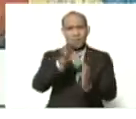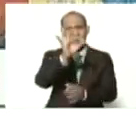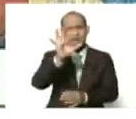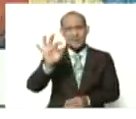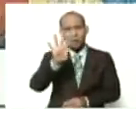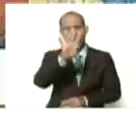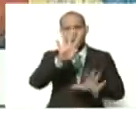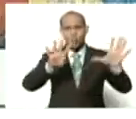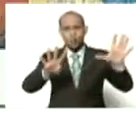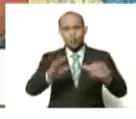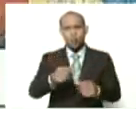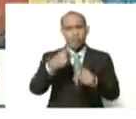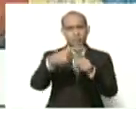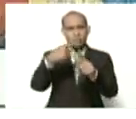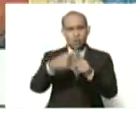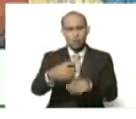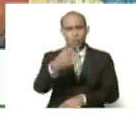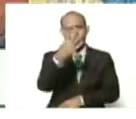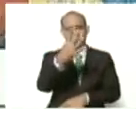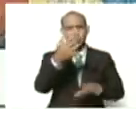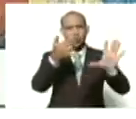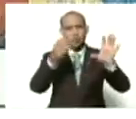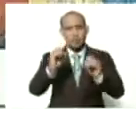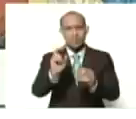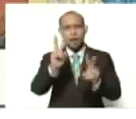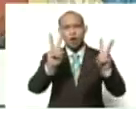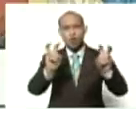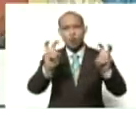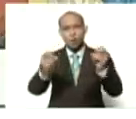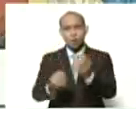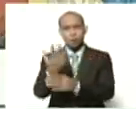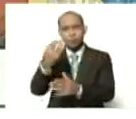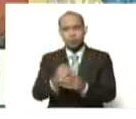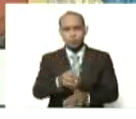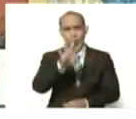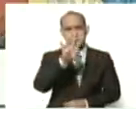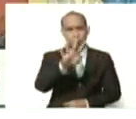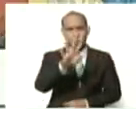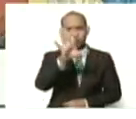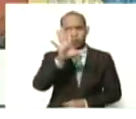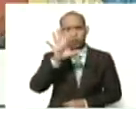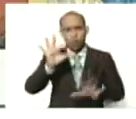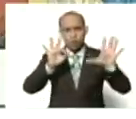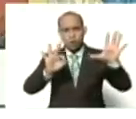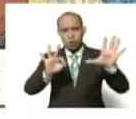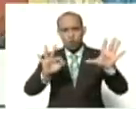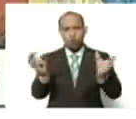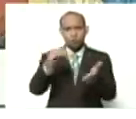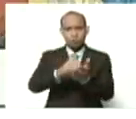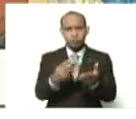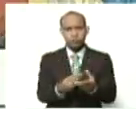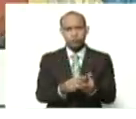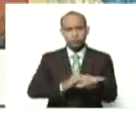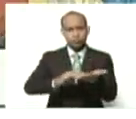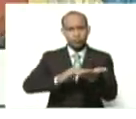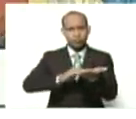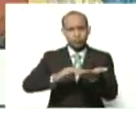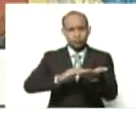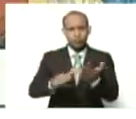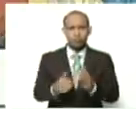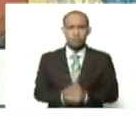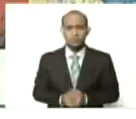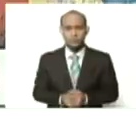casos, 460 casos nuevos y 458 recuperados. Estamos casi ras con